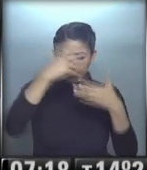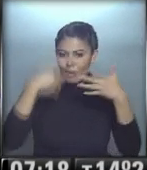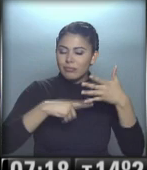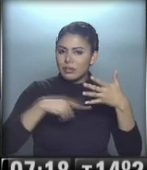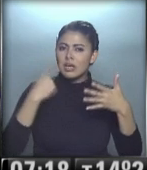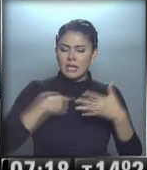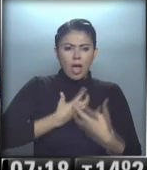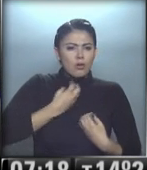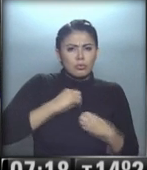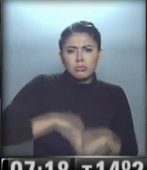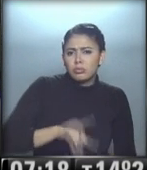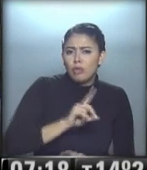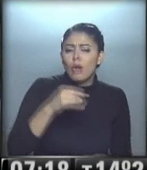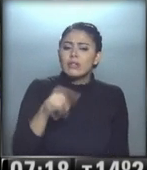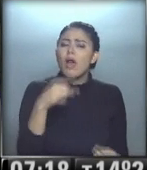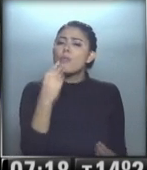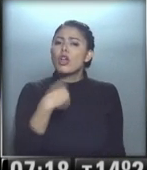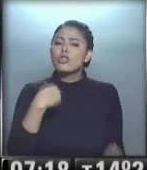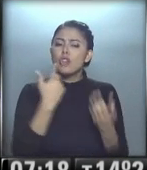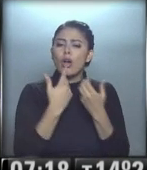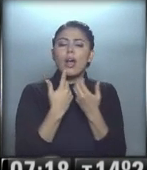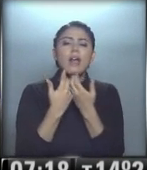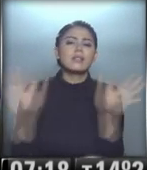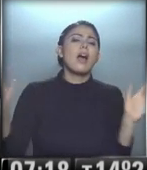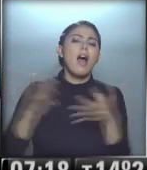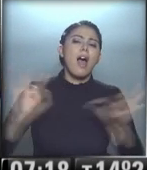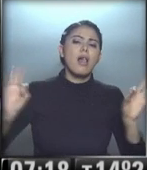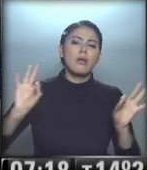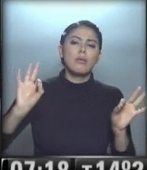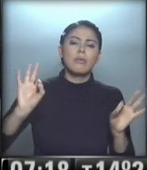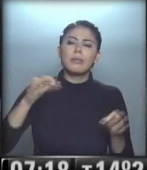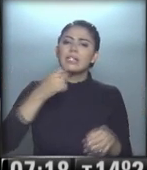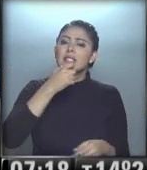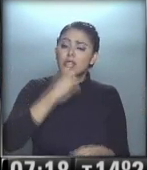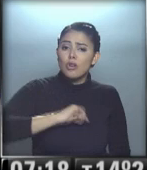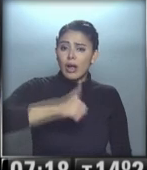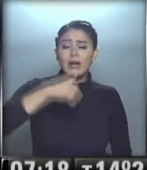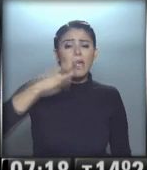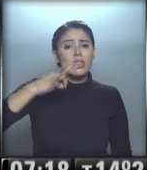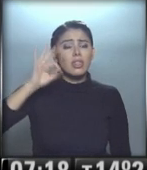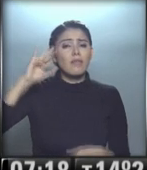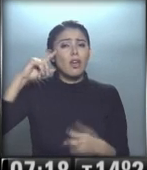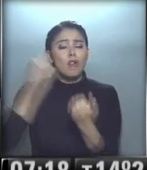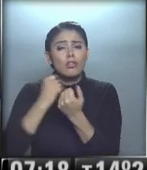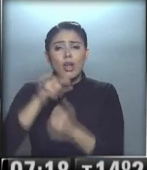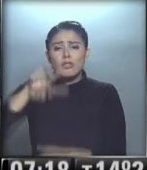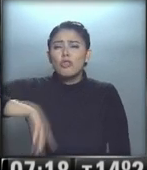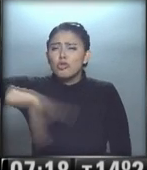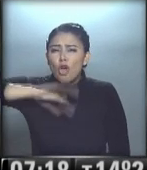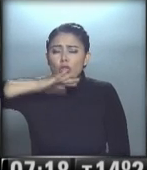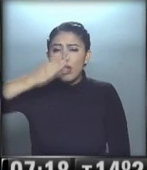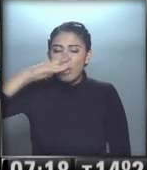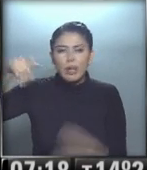se deprimió. Tal vez porque me liberé de tener que conducir a estos imbéciles opositores que se van y pactan con el gobierno,